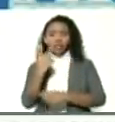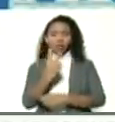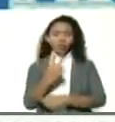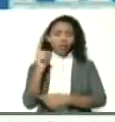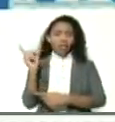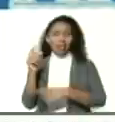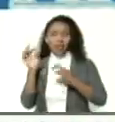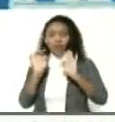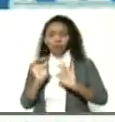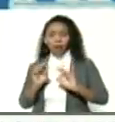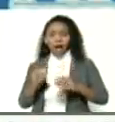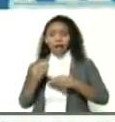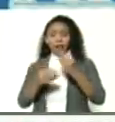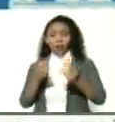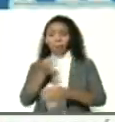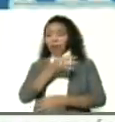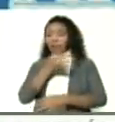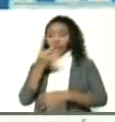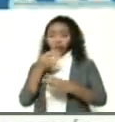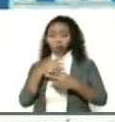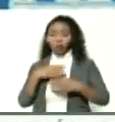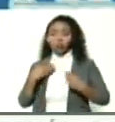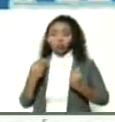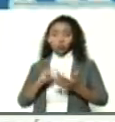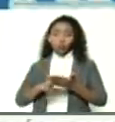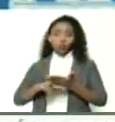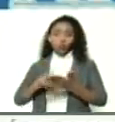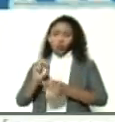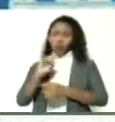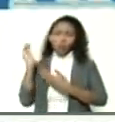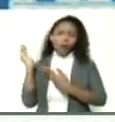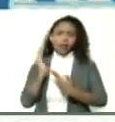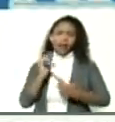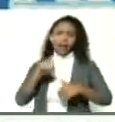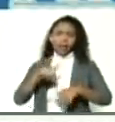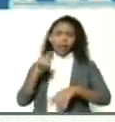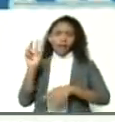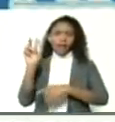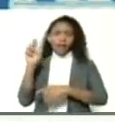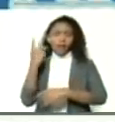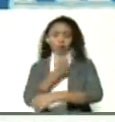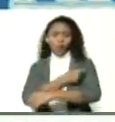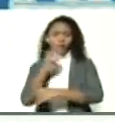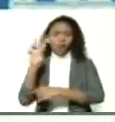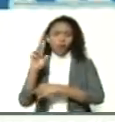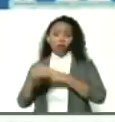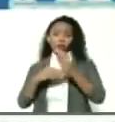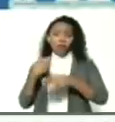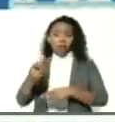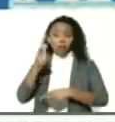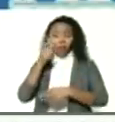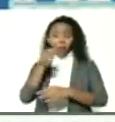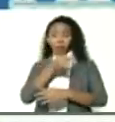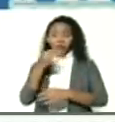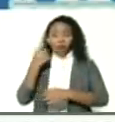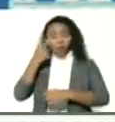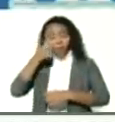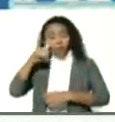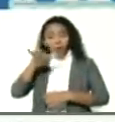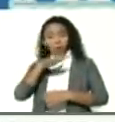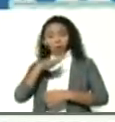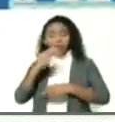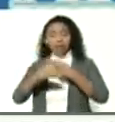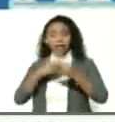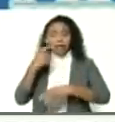arrojando excelentes resultados. No vamos a traer ninguna vacuna a Venezuela que no sea segura y efectiva para nuestro pueblo, que